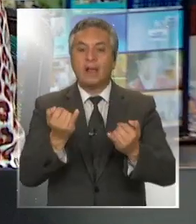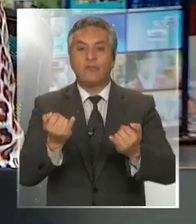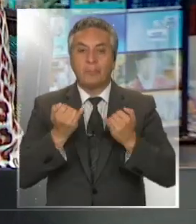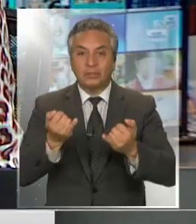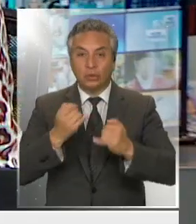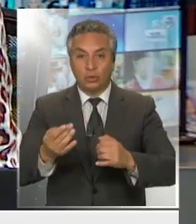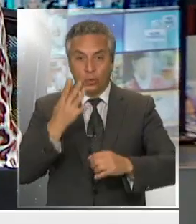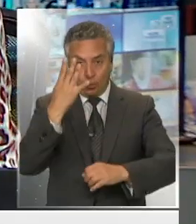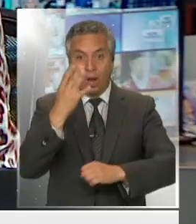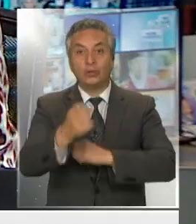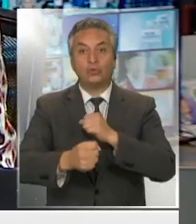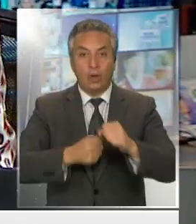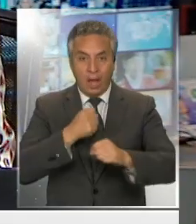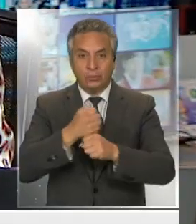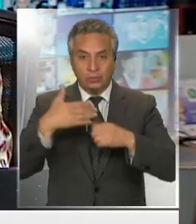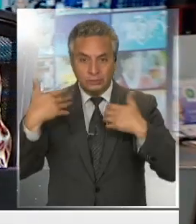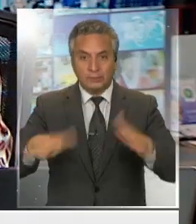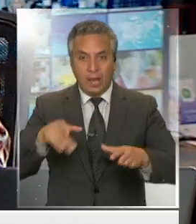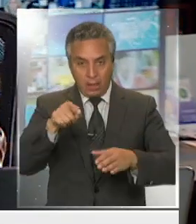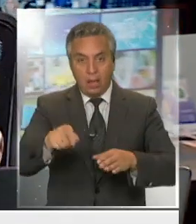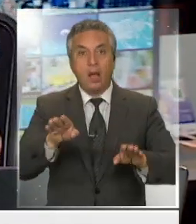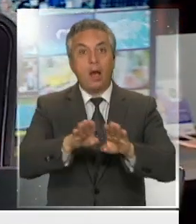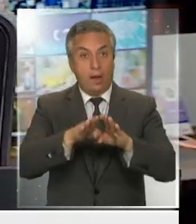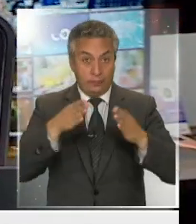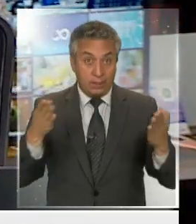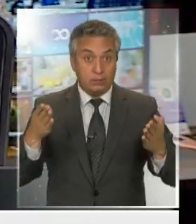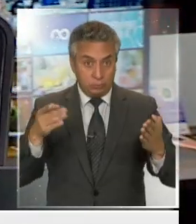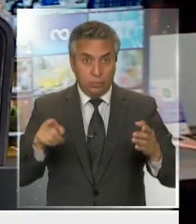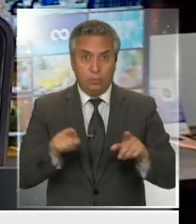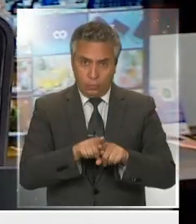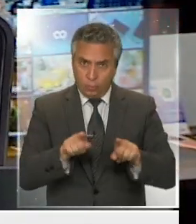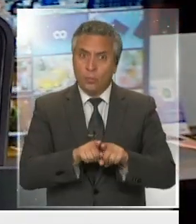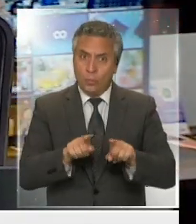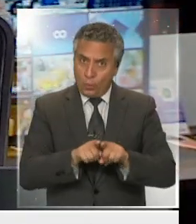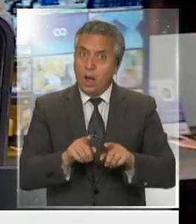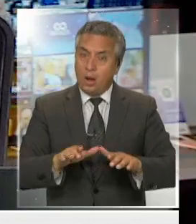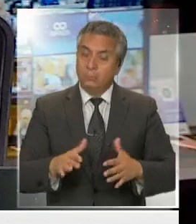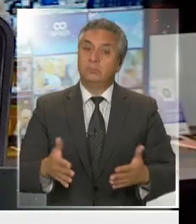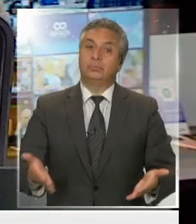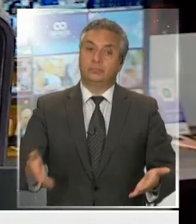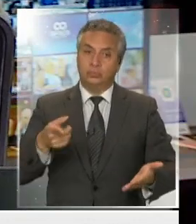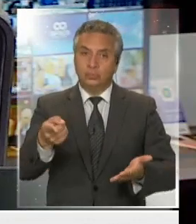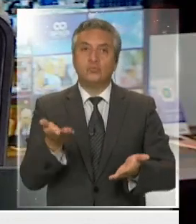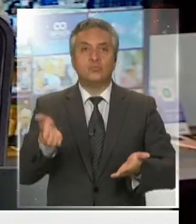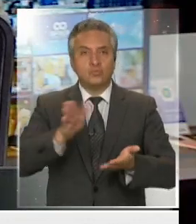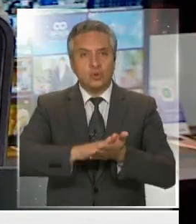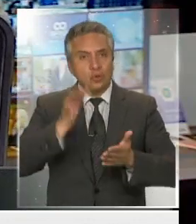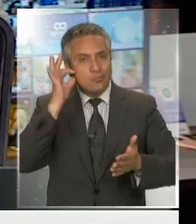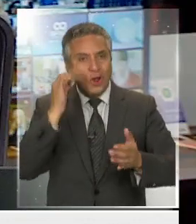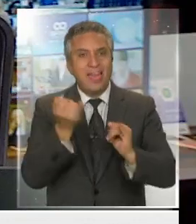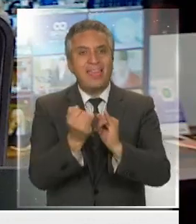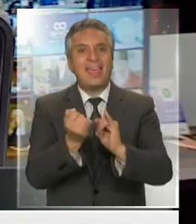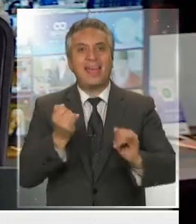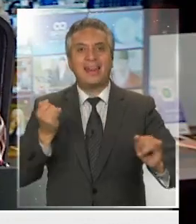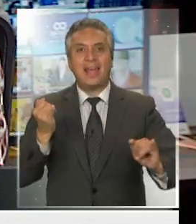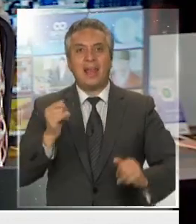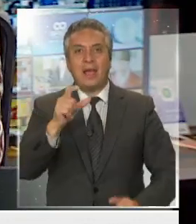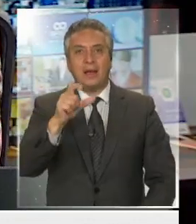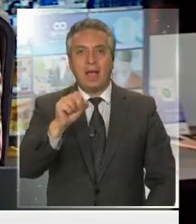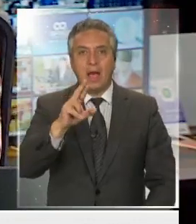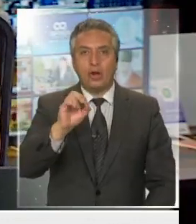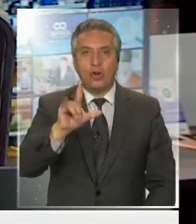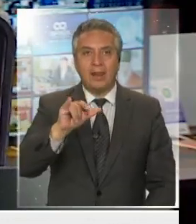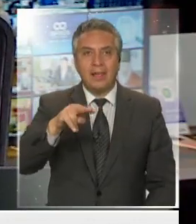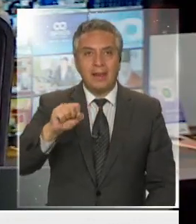Pese a los 4 años que han transcurrido, continúa abierto este misterio impresionante, ¿no? En torno a la muerte de la ingeniera Carolina Hidalgo,